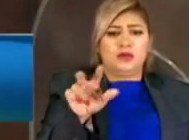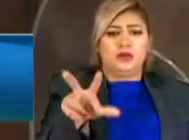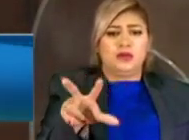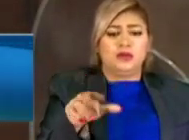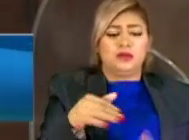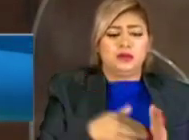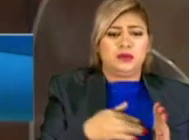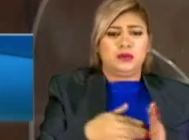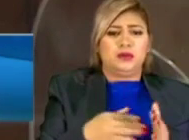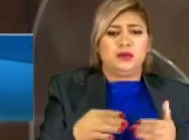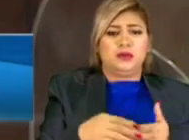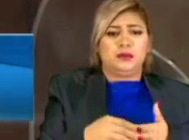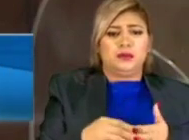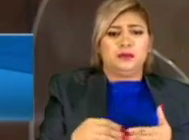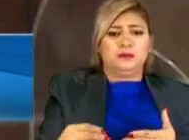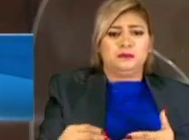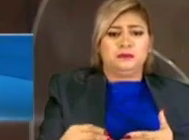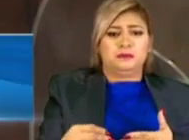balboas.